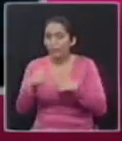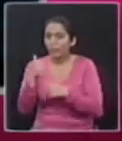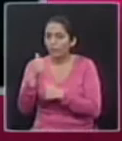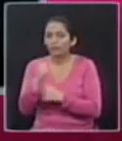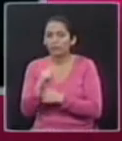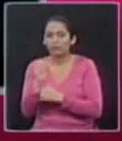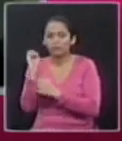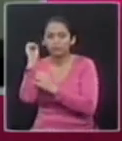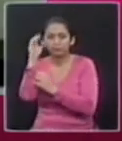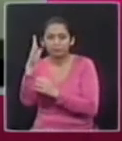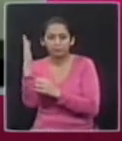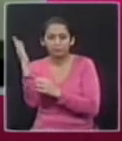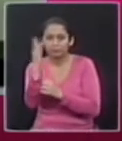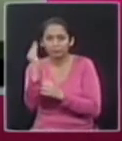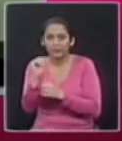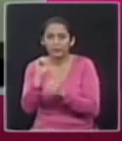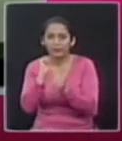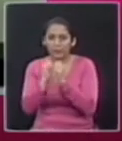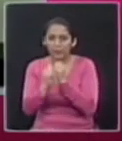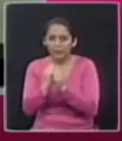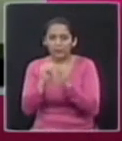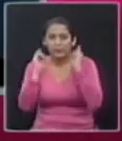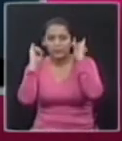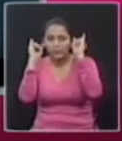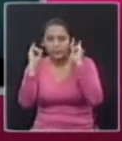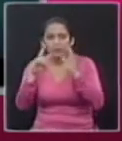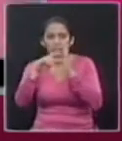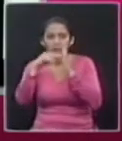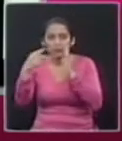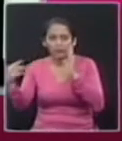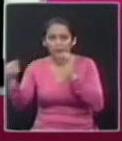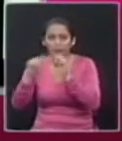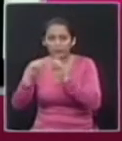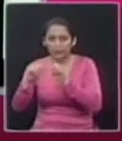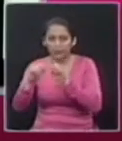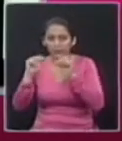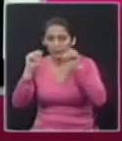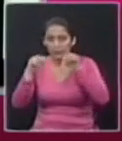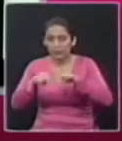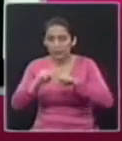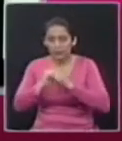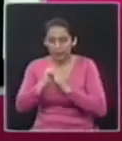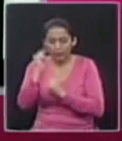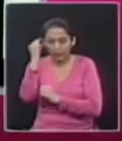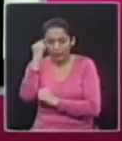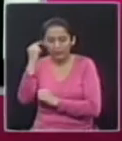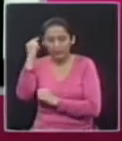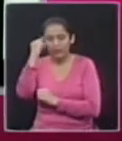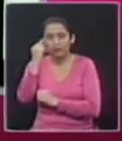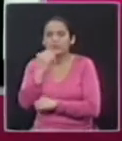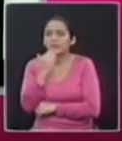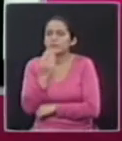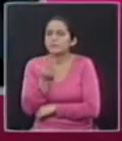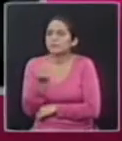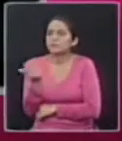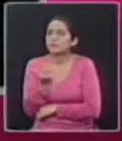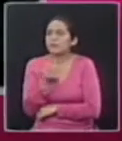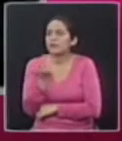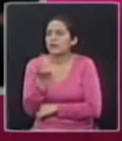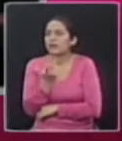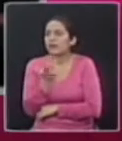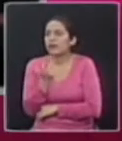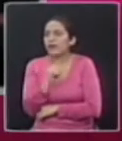entretenimiento, deportes y tecnología, pero nosotros estamos bastante enfocados en cómo